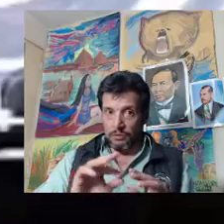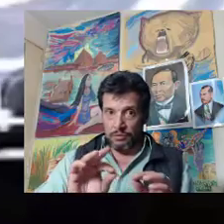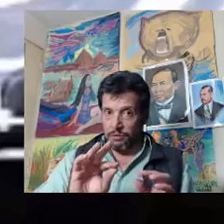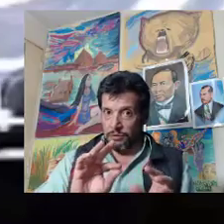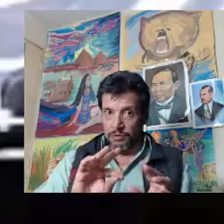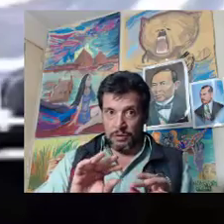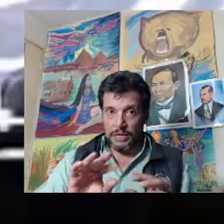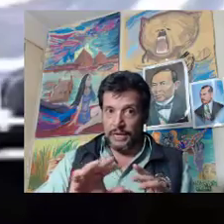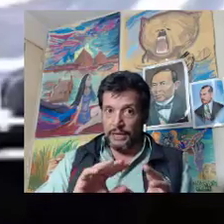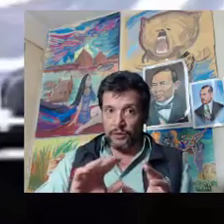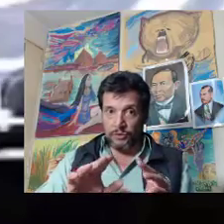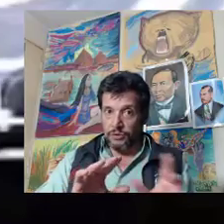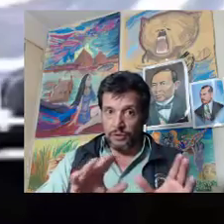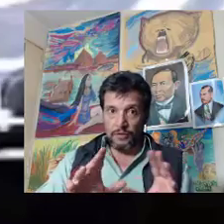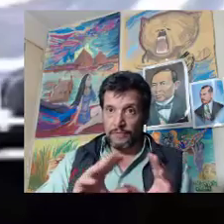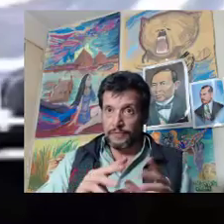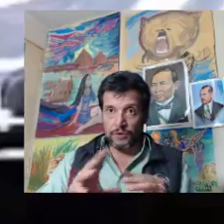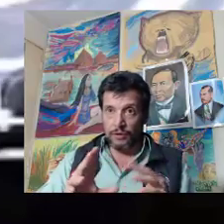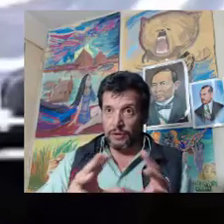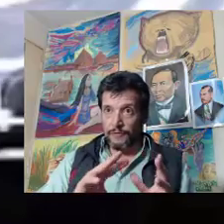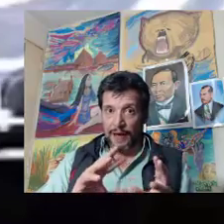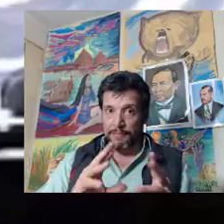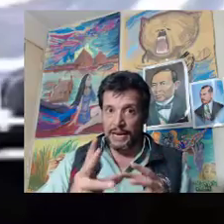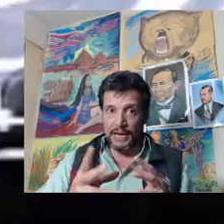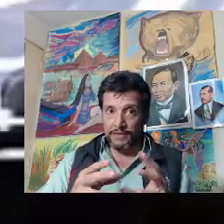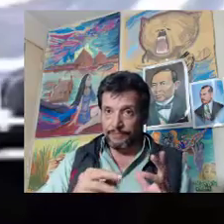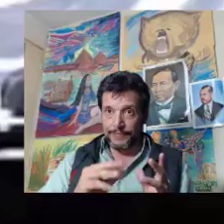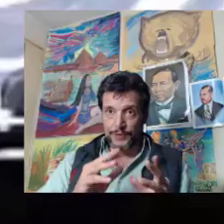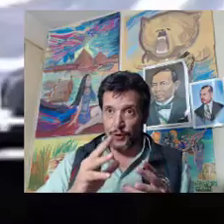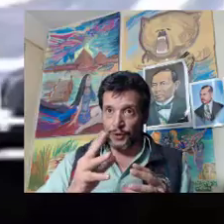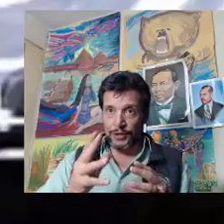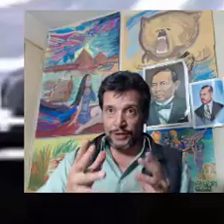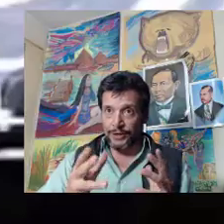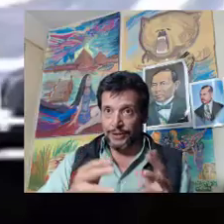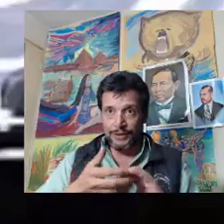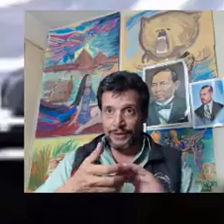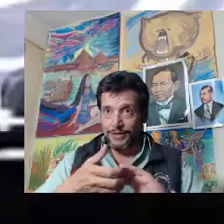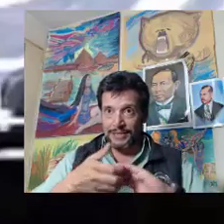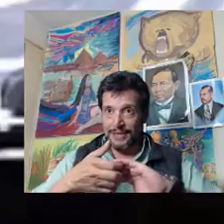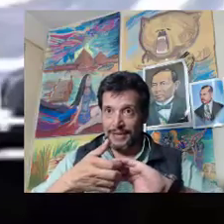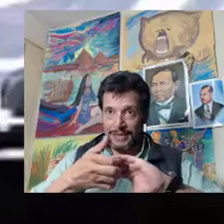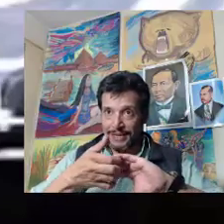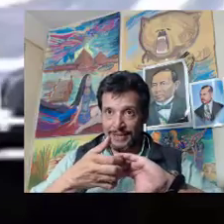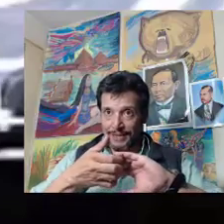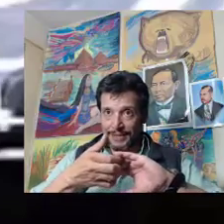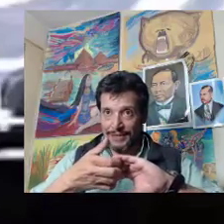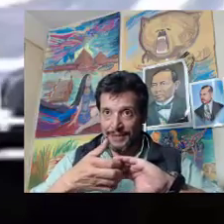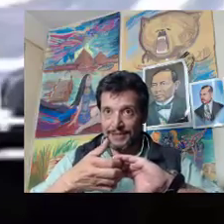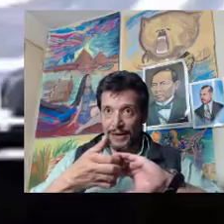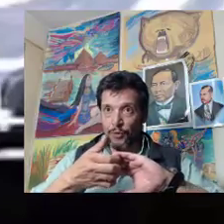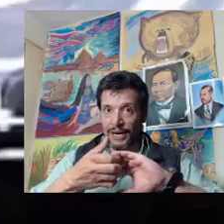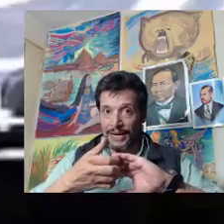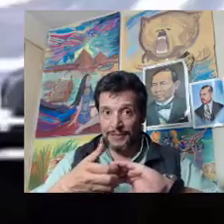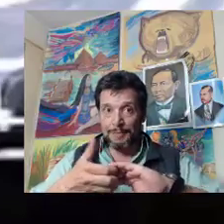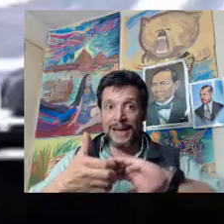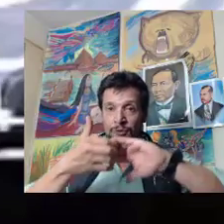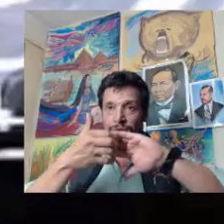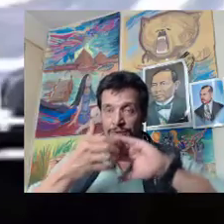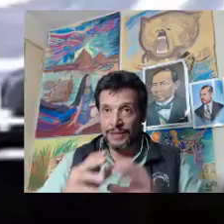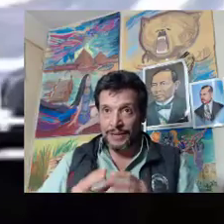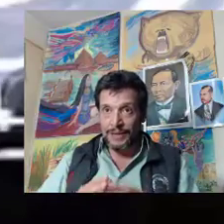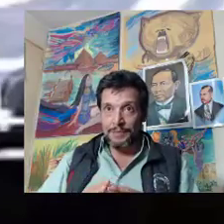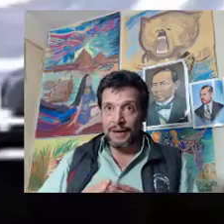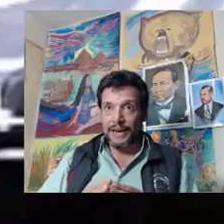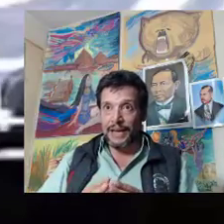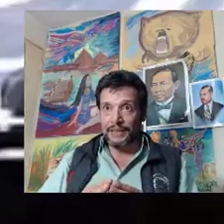son hijitos, ¿no? Son familia, son así, se unen las